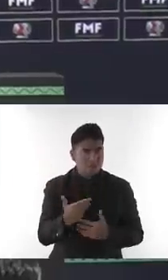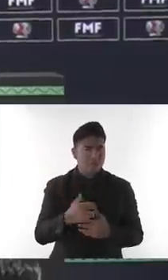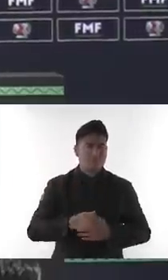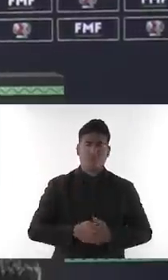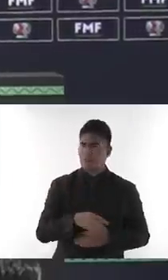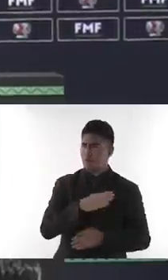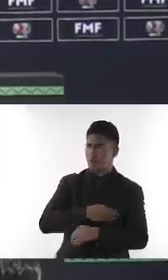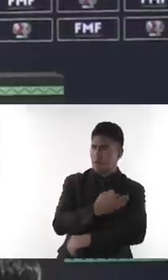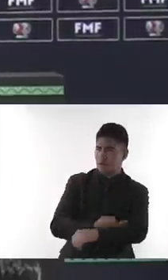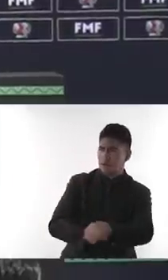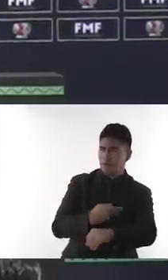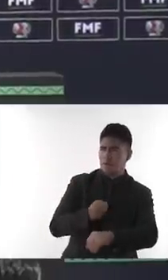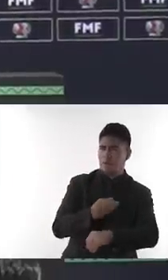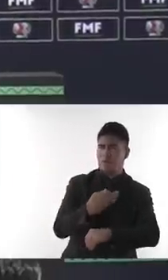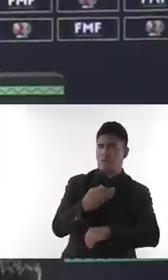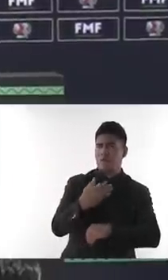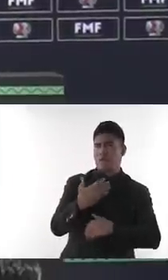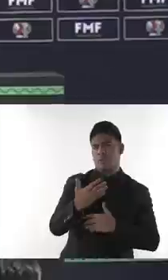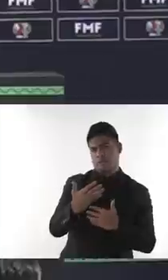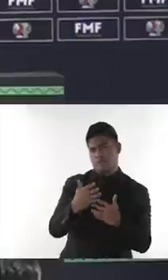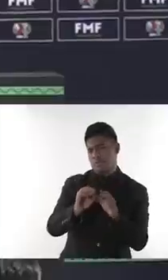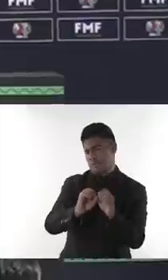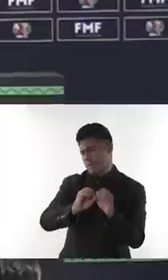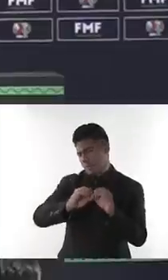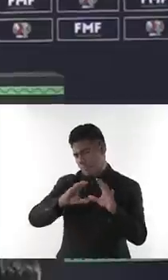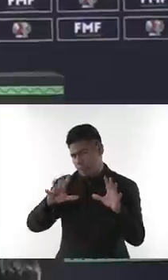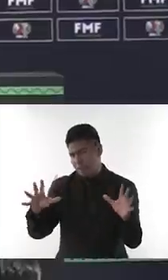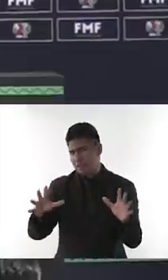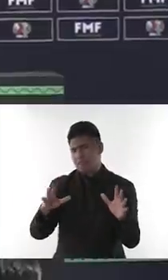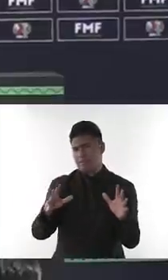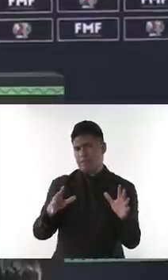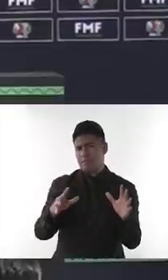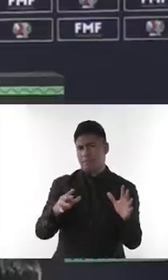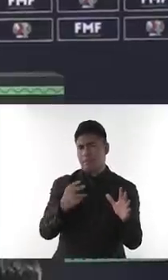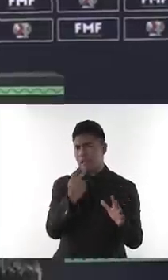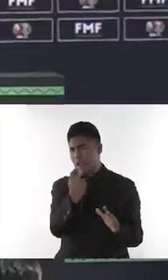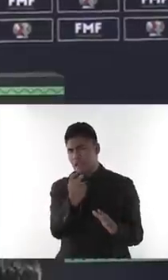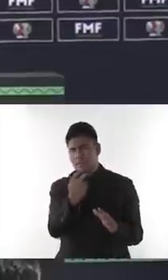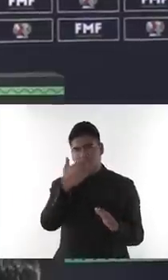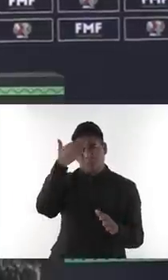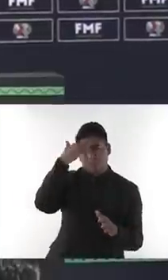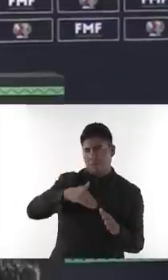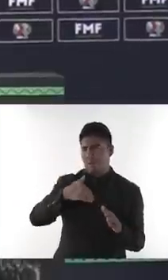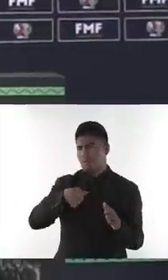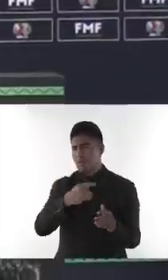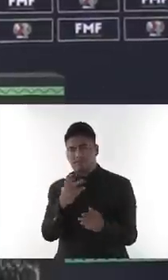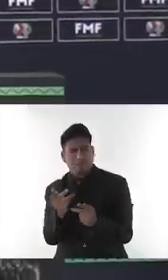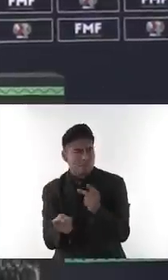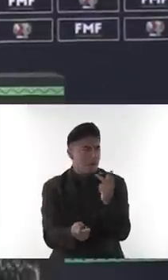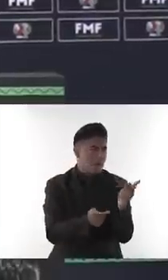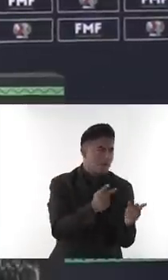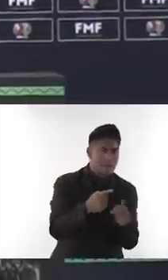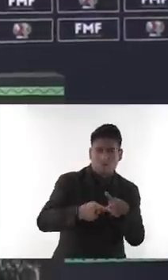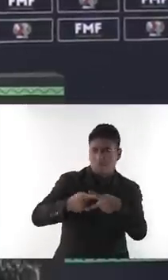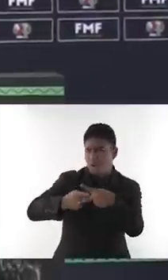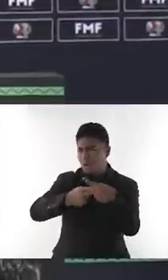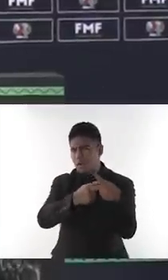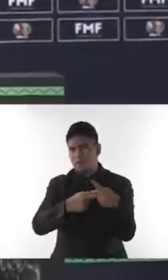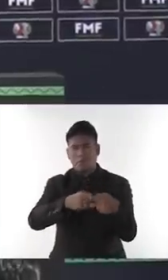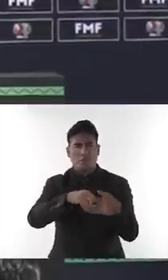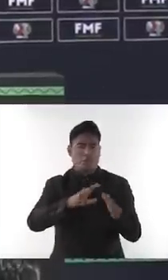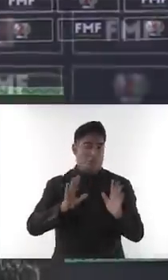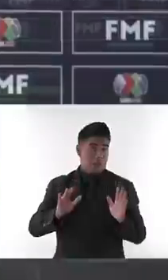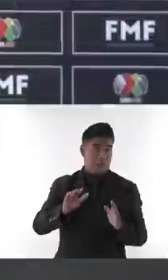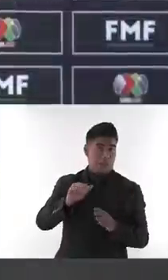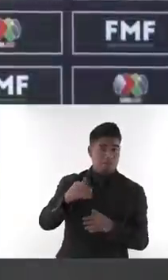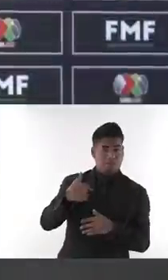Buenas tardes, Federico. Otra vez sin meternos al detalle del proceso para no interrumpirlo, si el señor Almeida cumple con